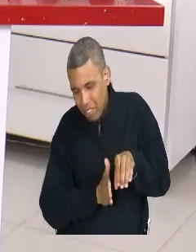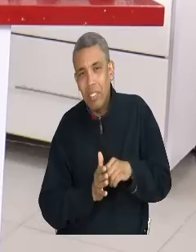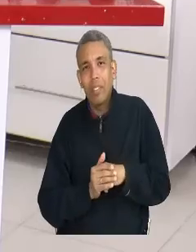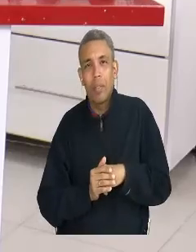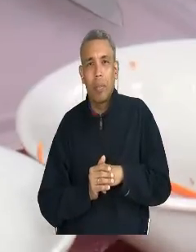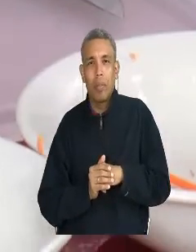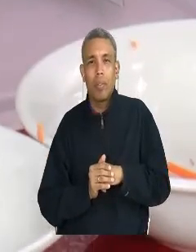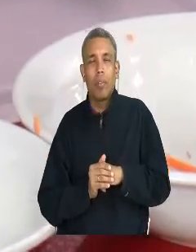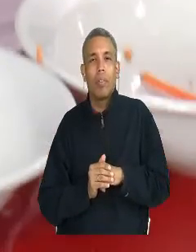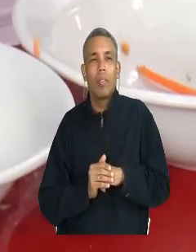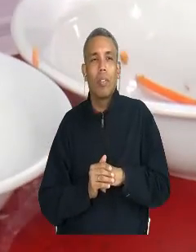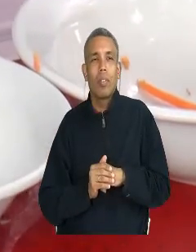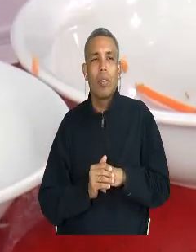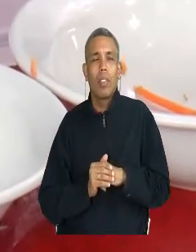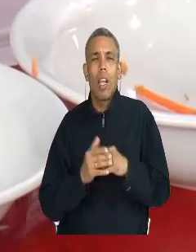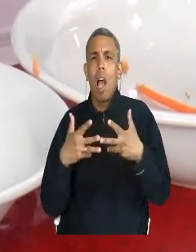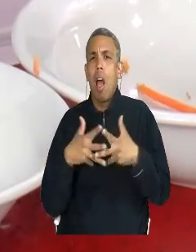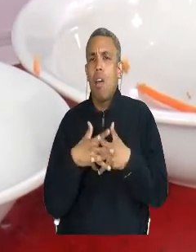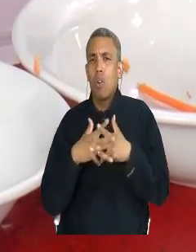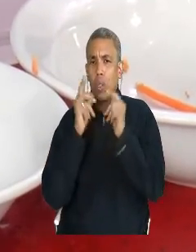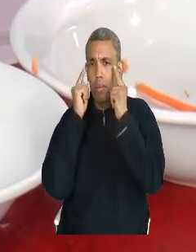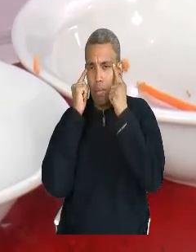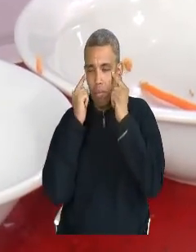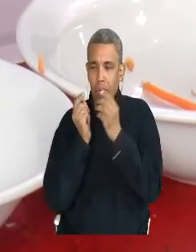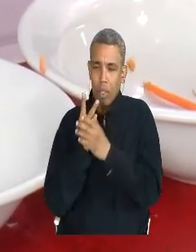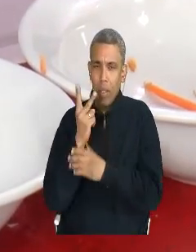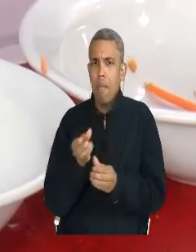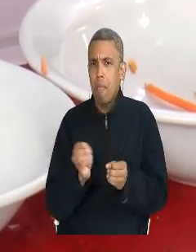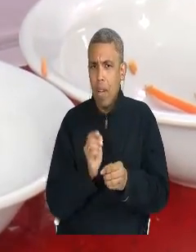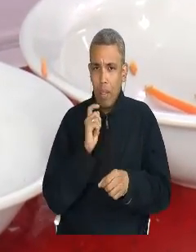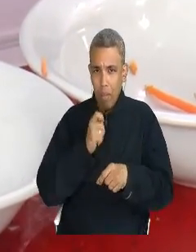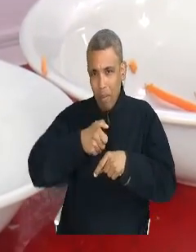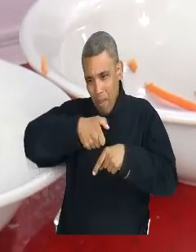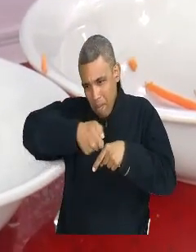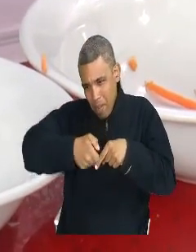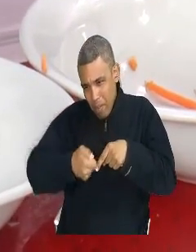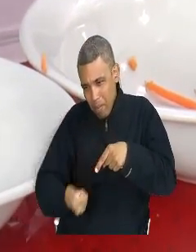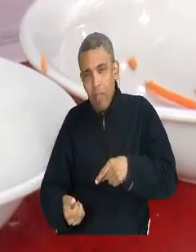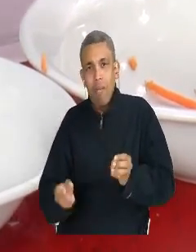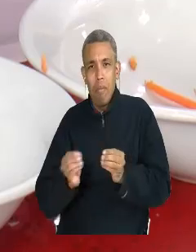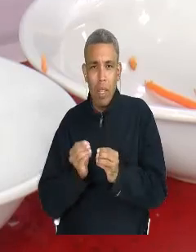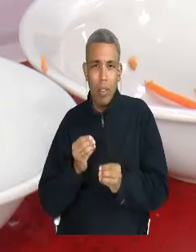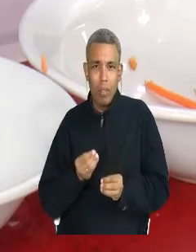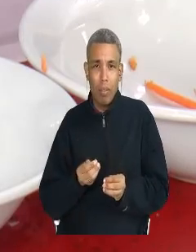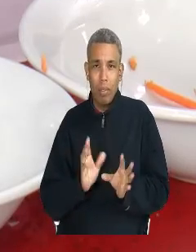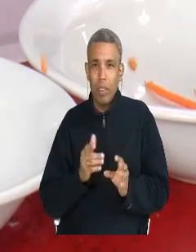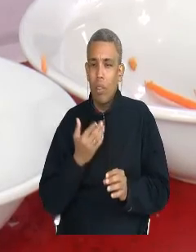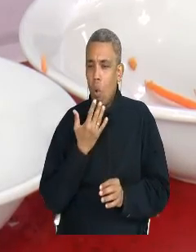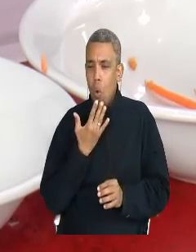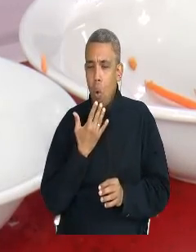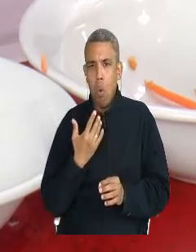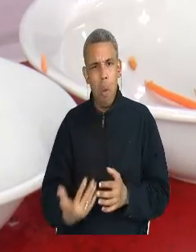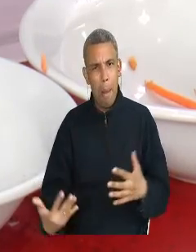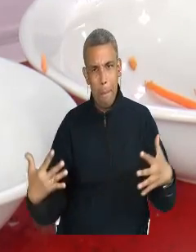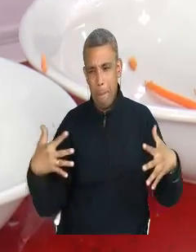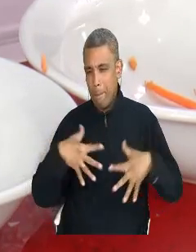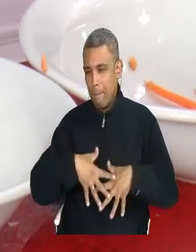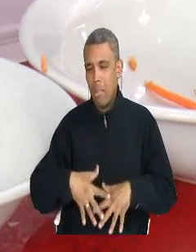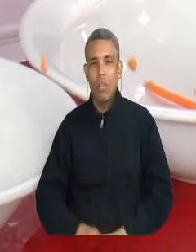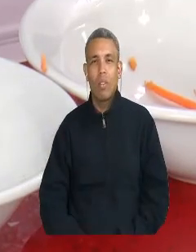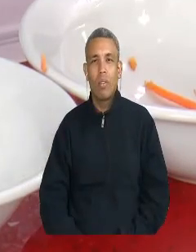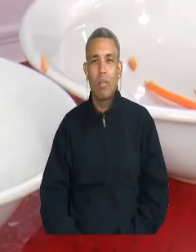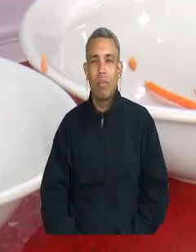vegetales. Adicionémosle otro poquito de maíz. ¿Cuál es la idea? Que esto se vea muy colorido. Entonces, ya en sus